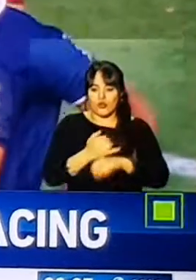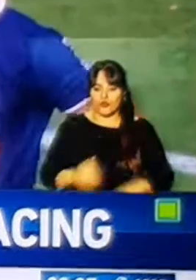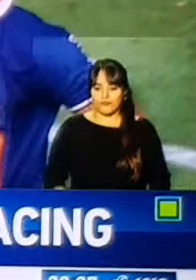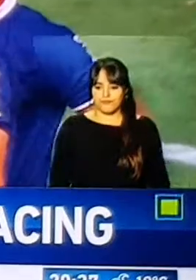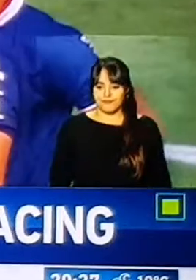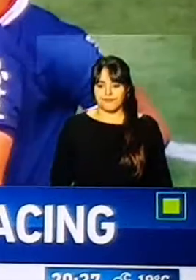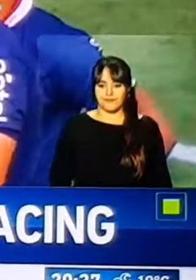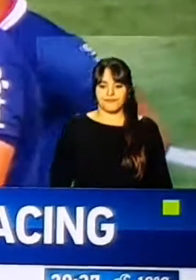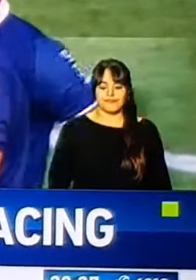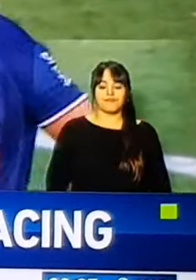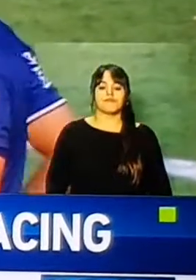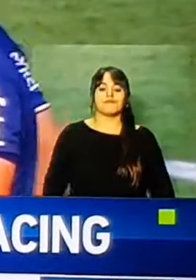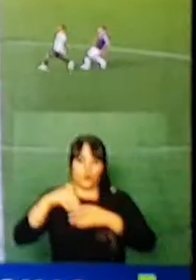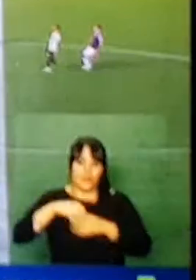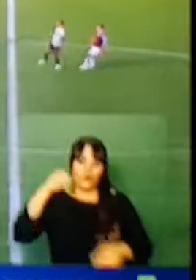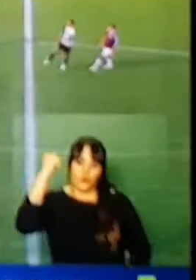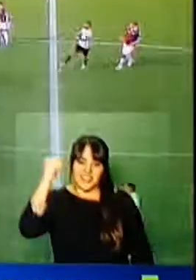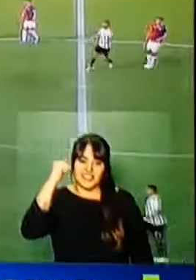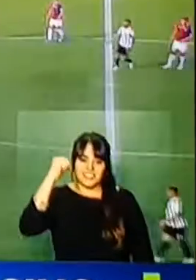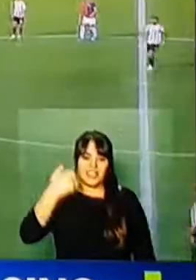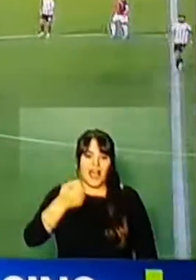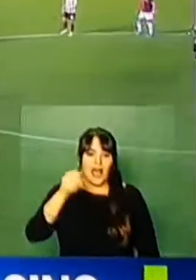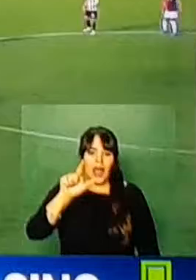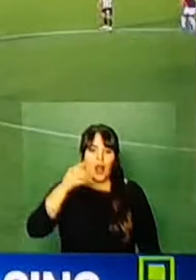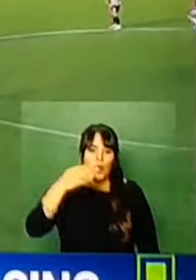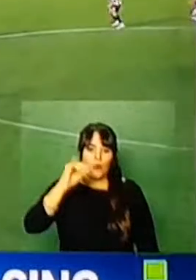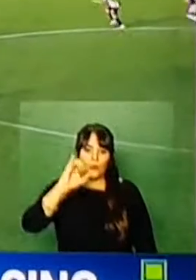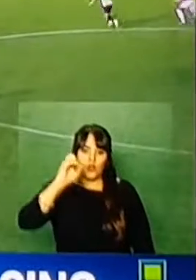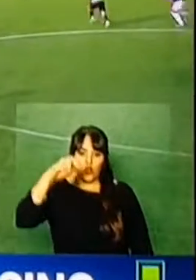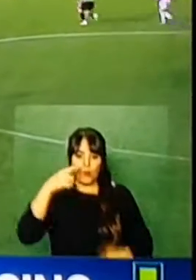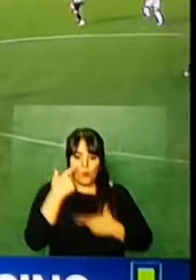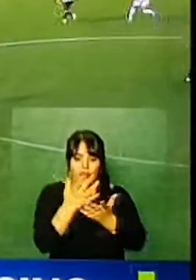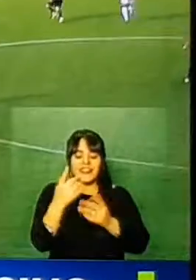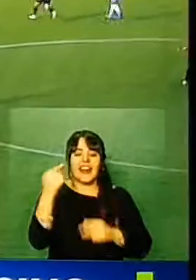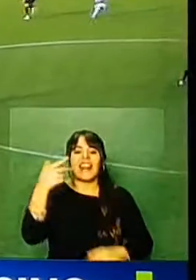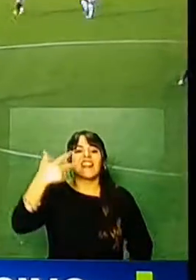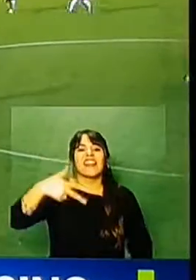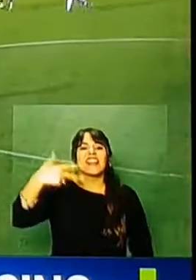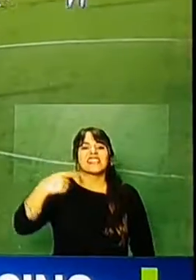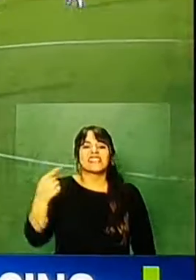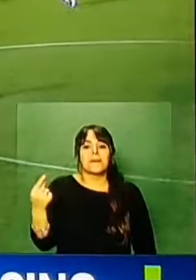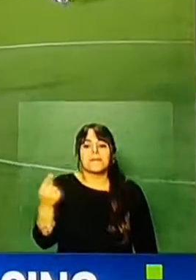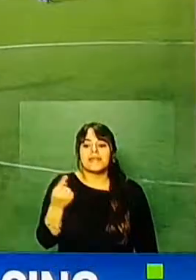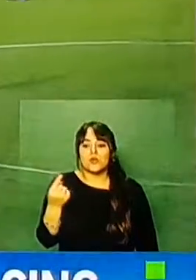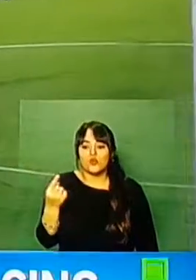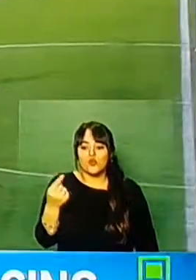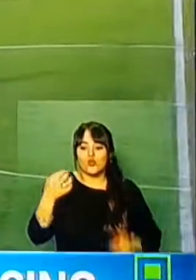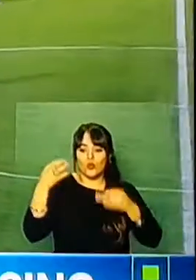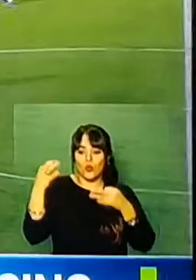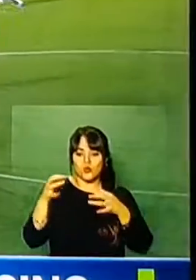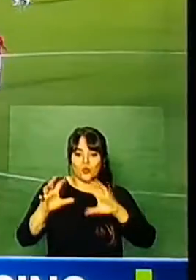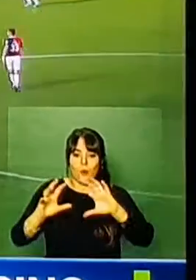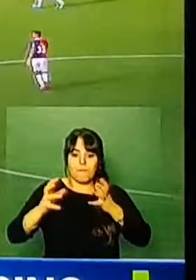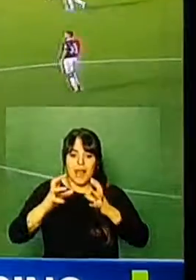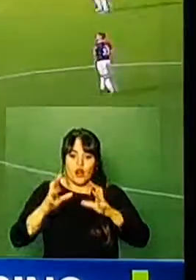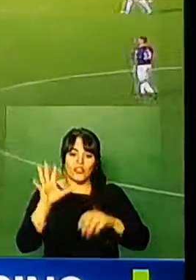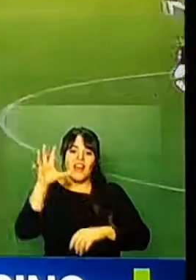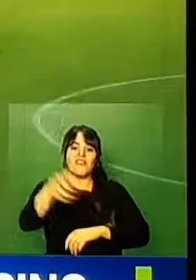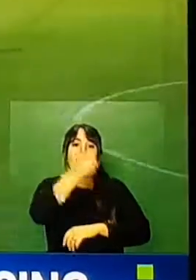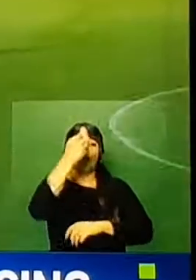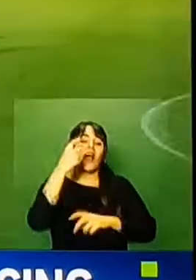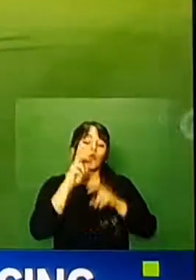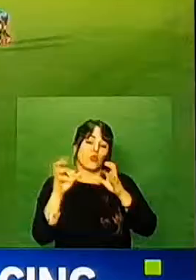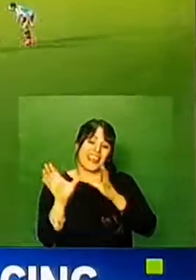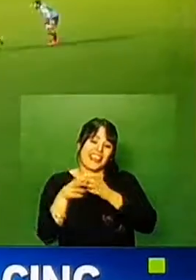máxima. Se golpea el pecho y se llega algo. Observe. Minuto 13. La pelota la va a buscar el equipo de Gallor